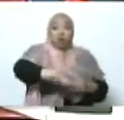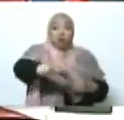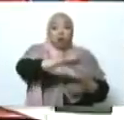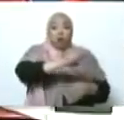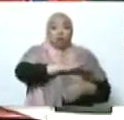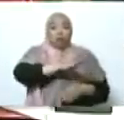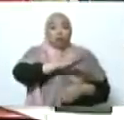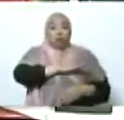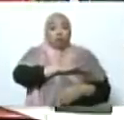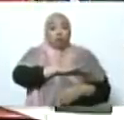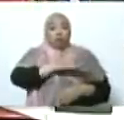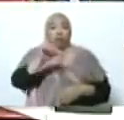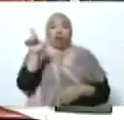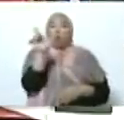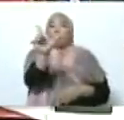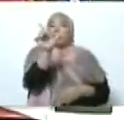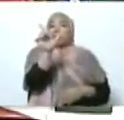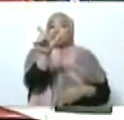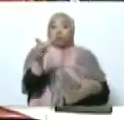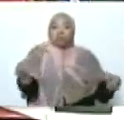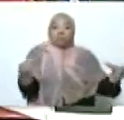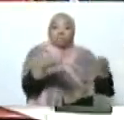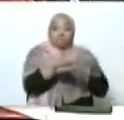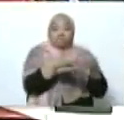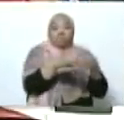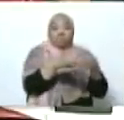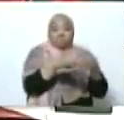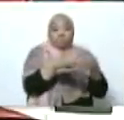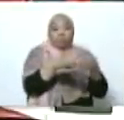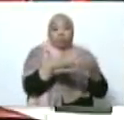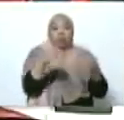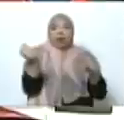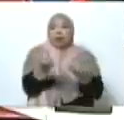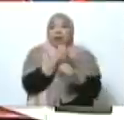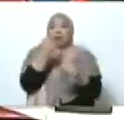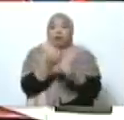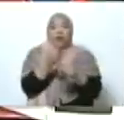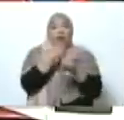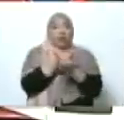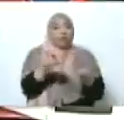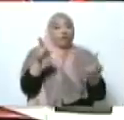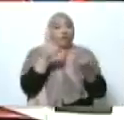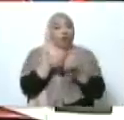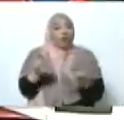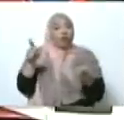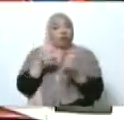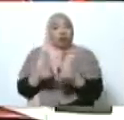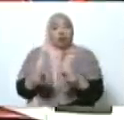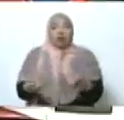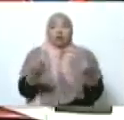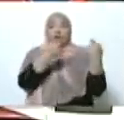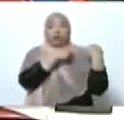partido. No van a tener mayores tareas distintas a esa, y esa